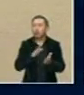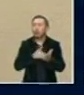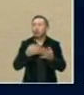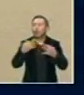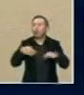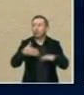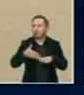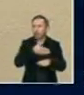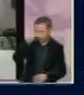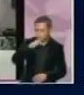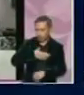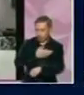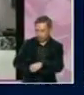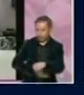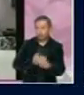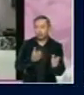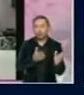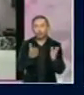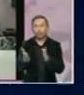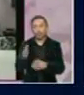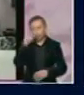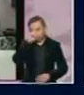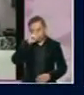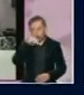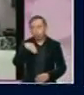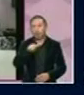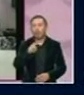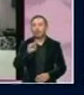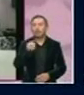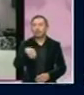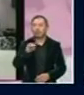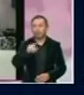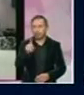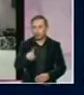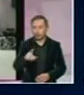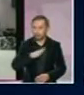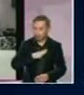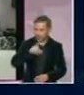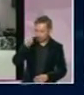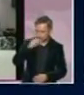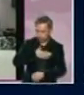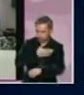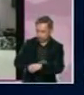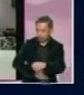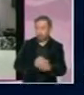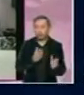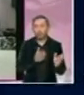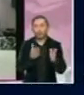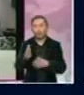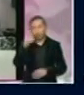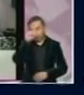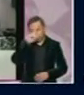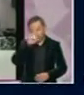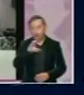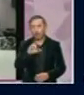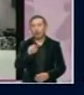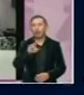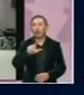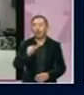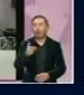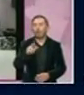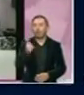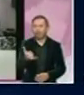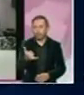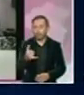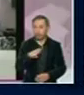a disfrutar eligiendo a nuestros gobernantes. A mí me da la impresión de que se busca que el árbitro electoral sea un